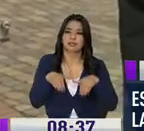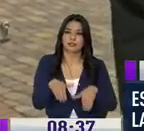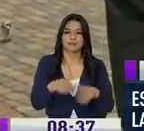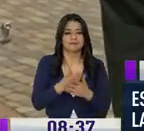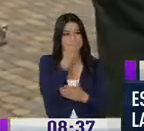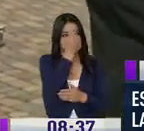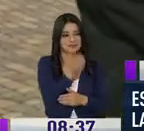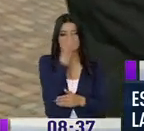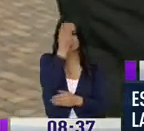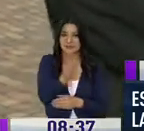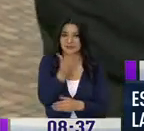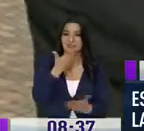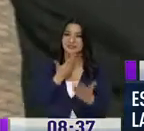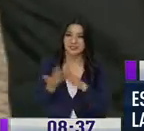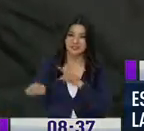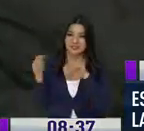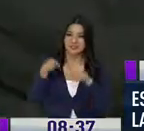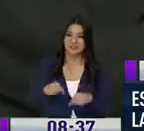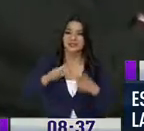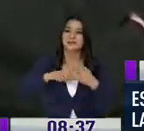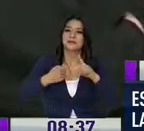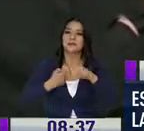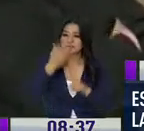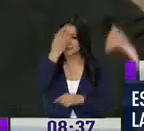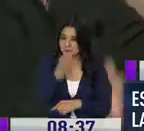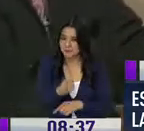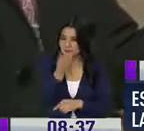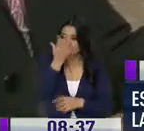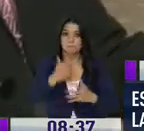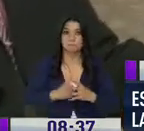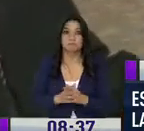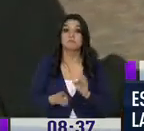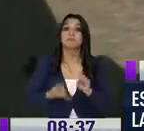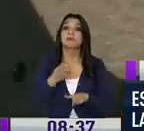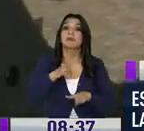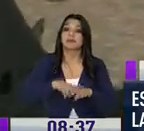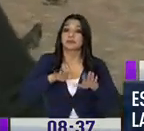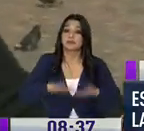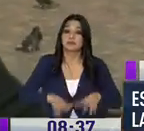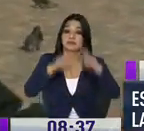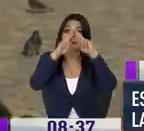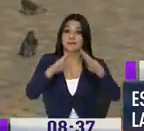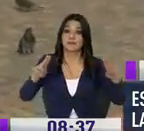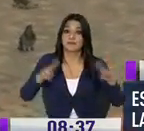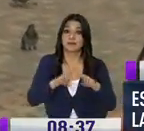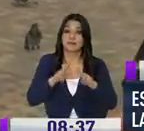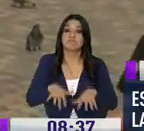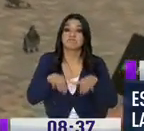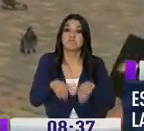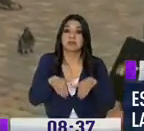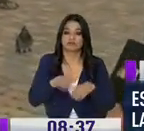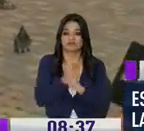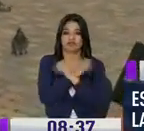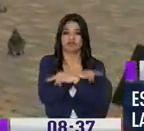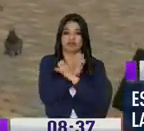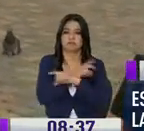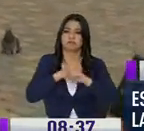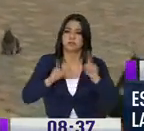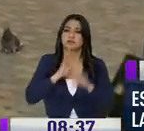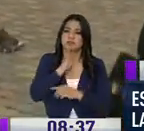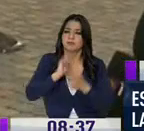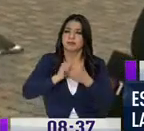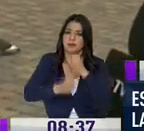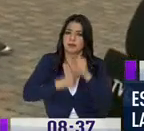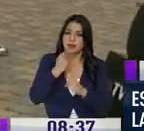Buenos días Héctor, muchas gracias por estar aquí, amigos televidentes, buenos días. Es la primera vez que hacemos Navidad Perruna en la Mariscal, pero realmente siempre cada